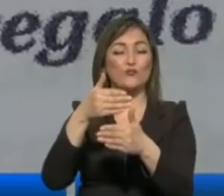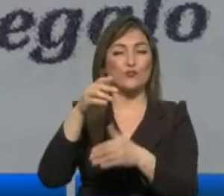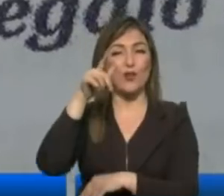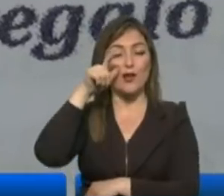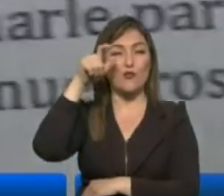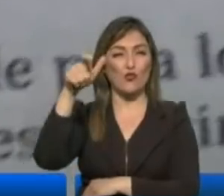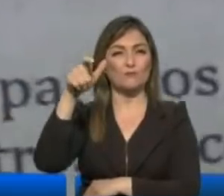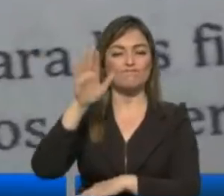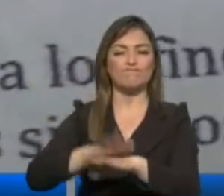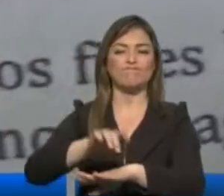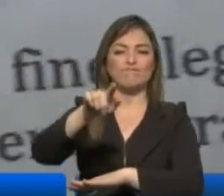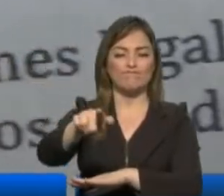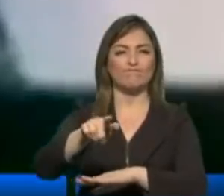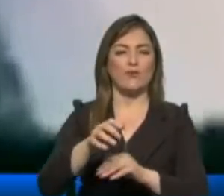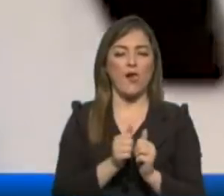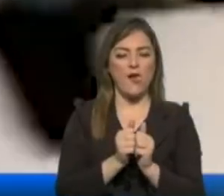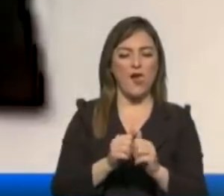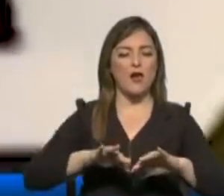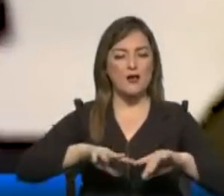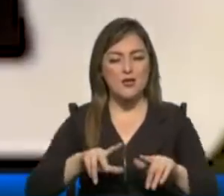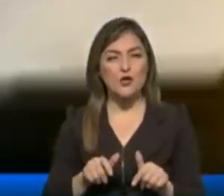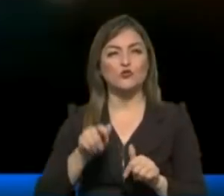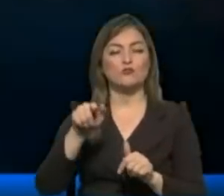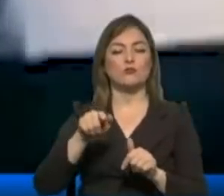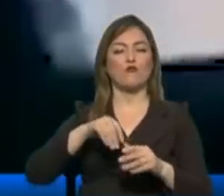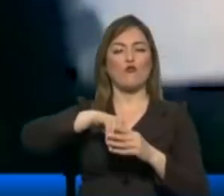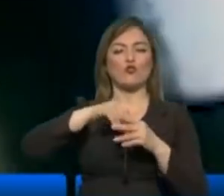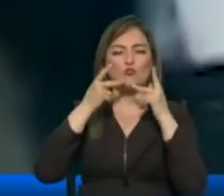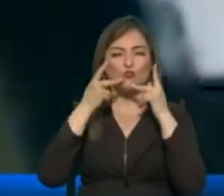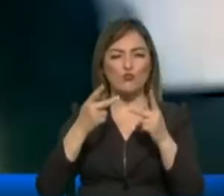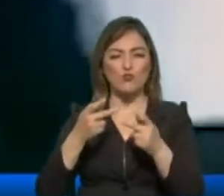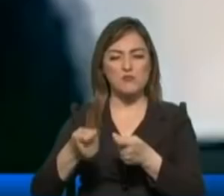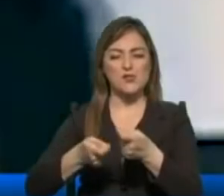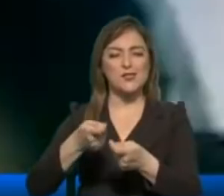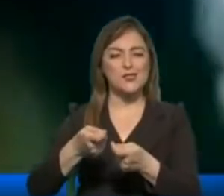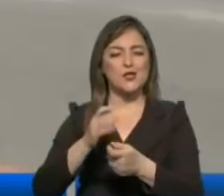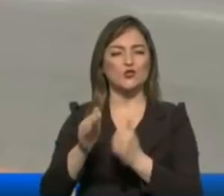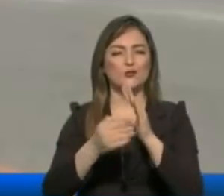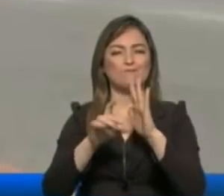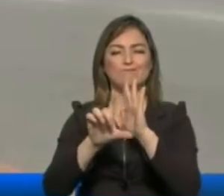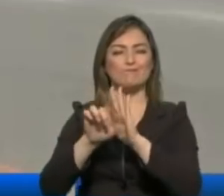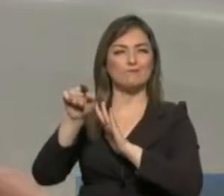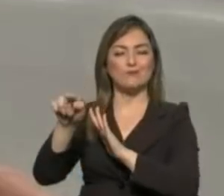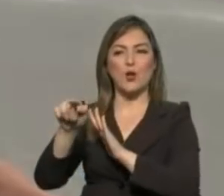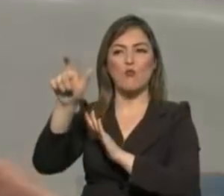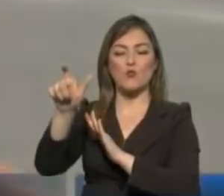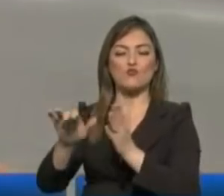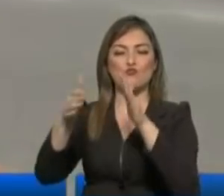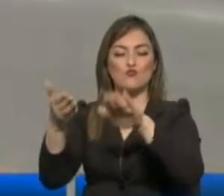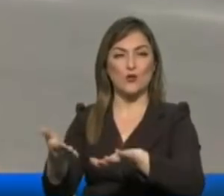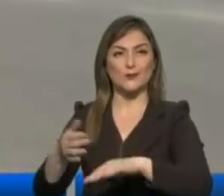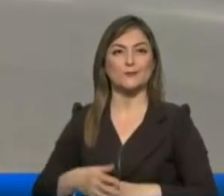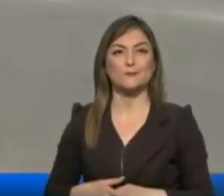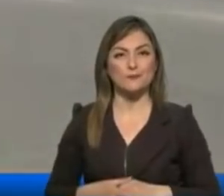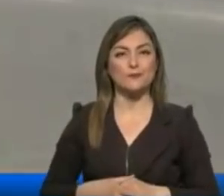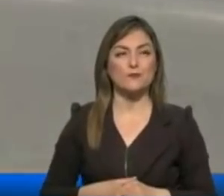de conjunción, peculado y la muerte de un ciudadano en un accidente de tránsito. Como concusión por el cobro